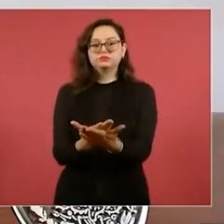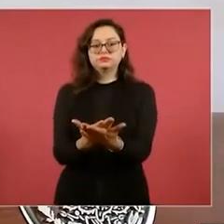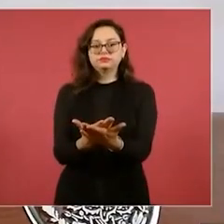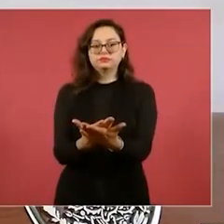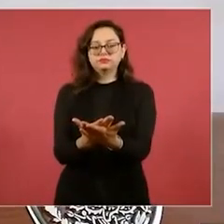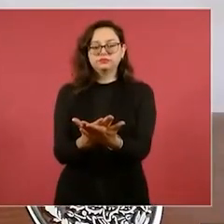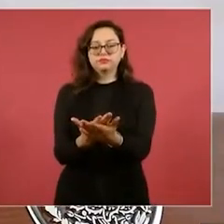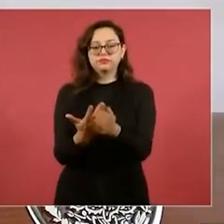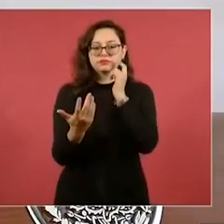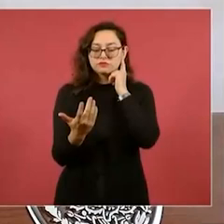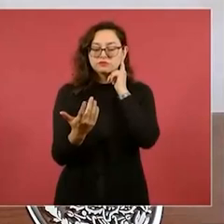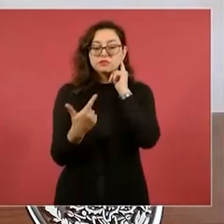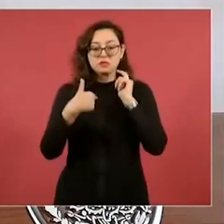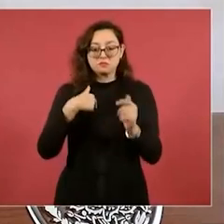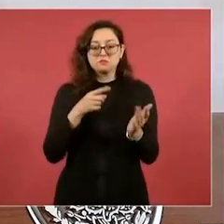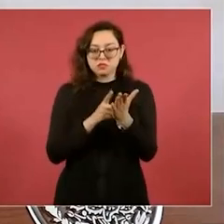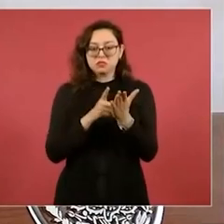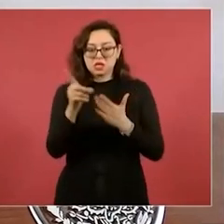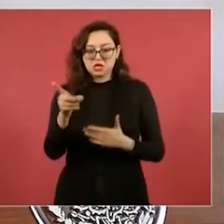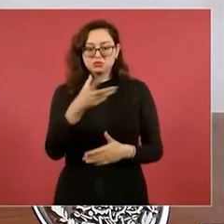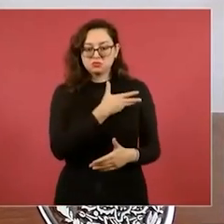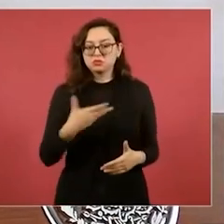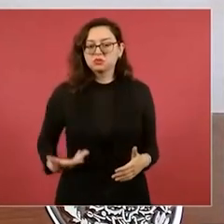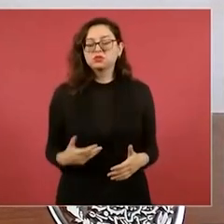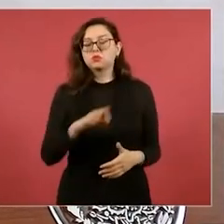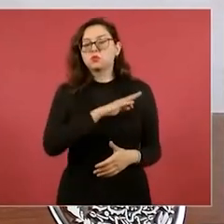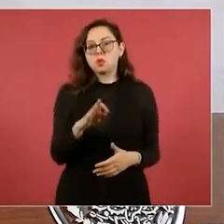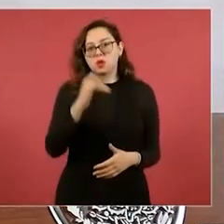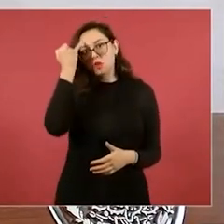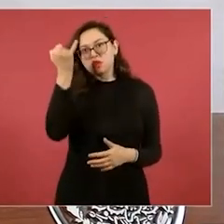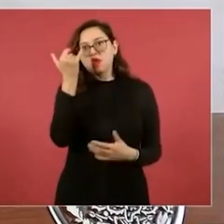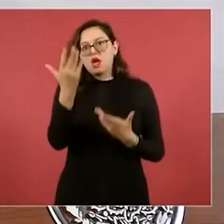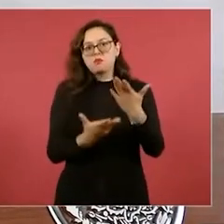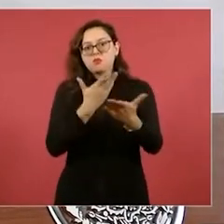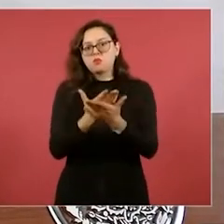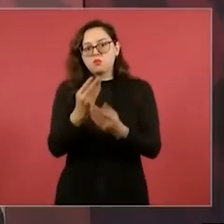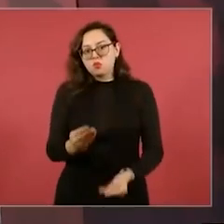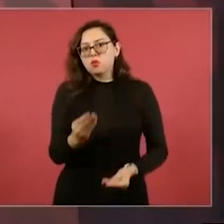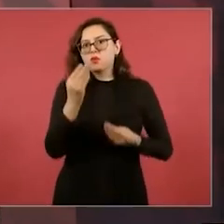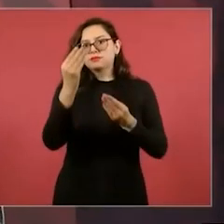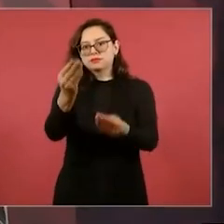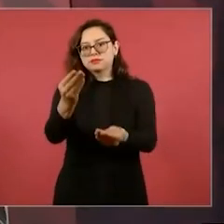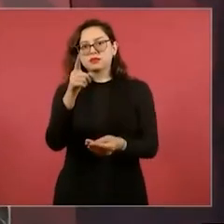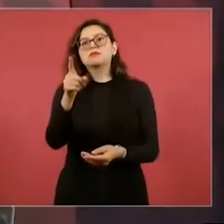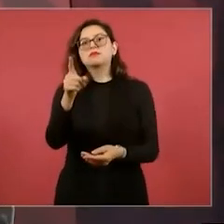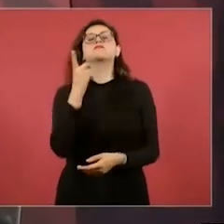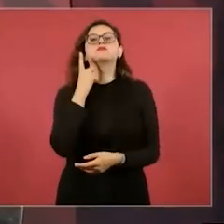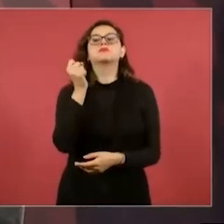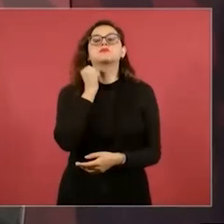porque tengo esa facultad como presidente de presentar iniciativas